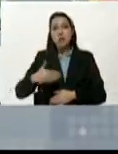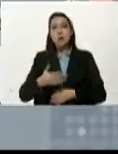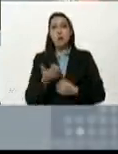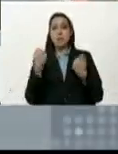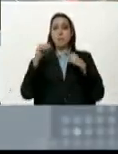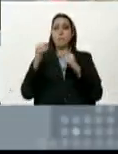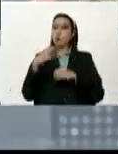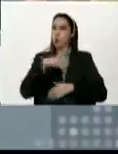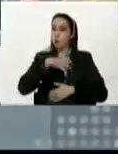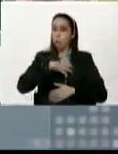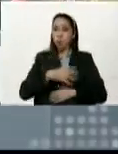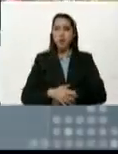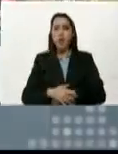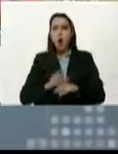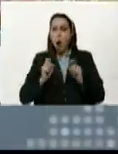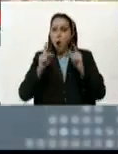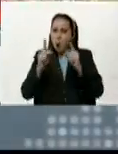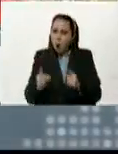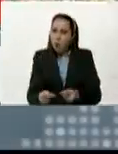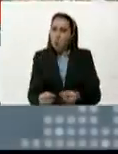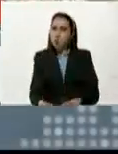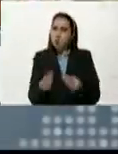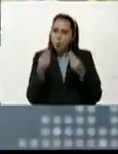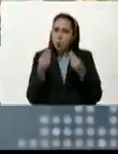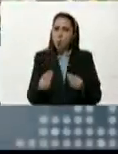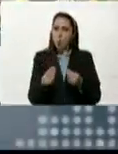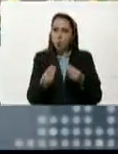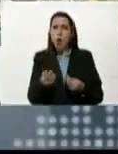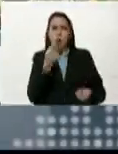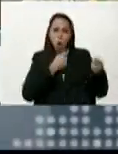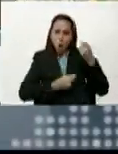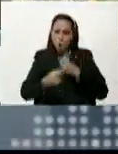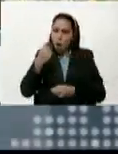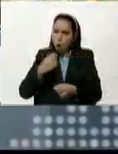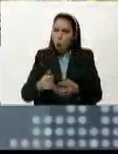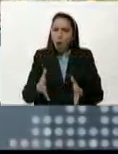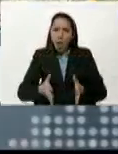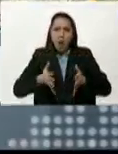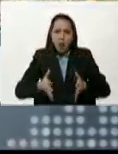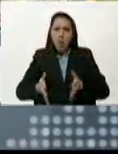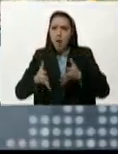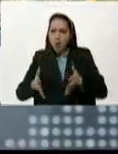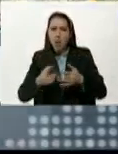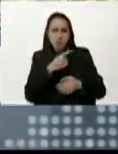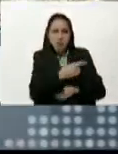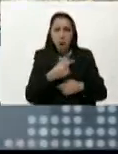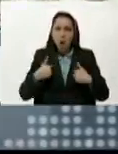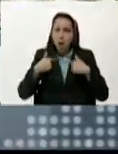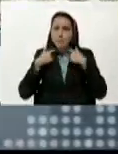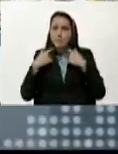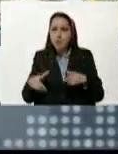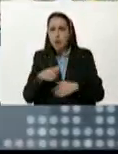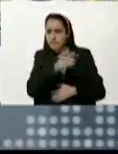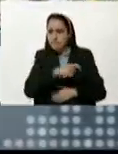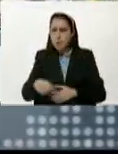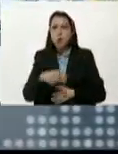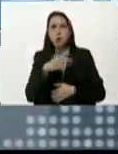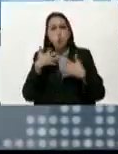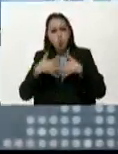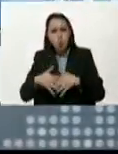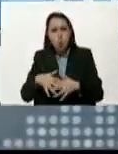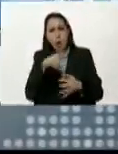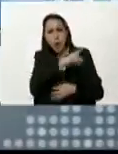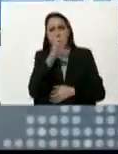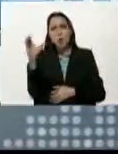cuantas oportunidades de negocios y ganancias han perdido los empresarios colombianos